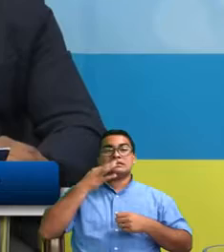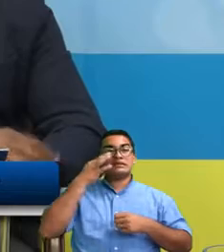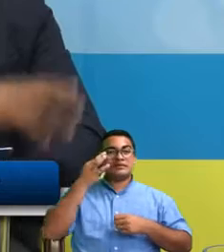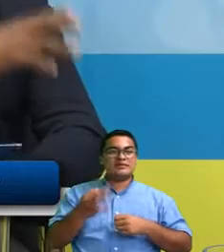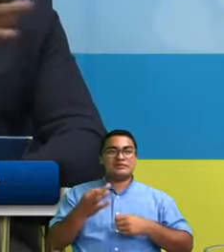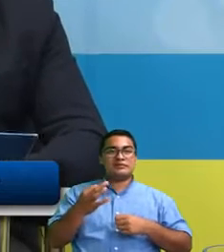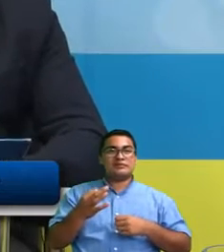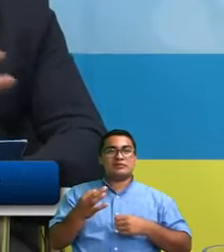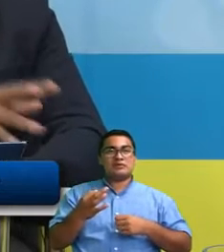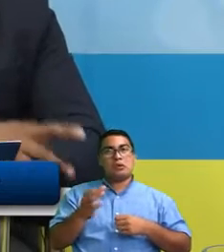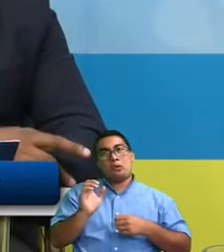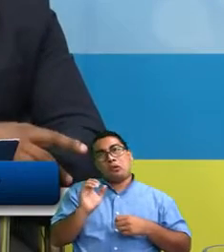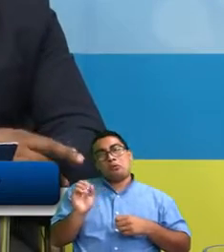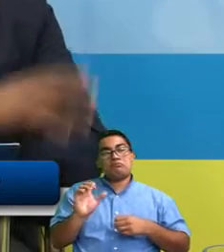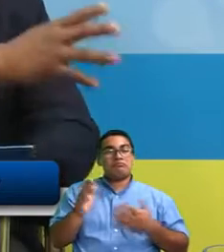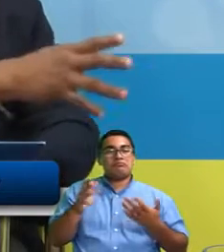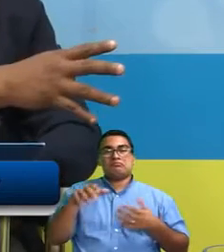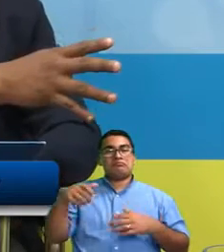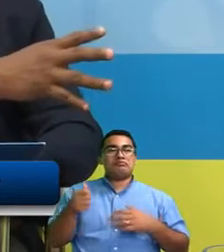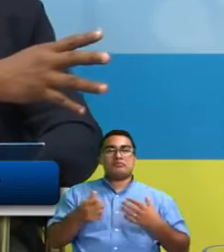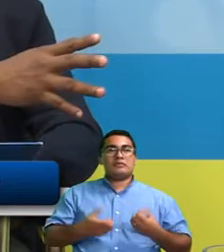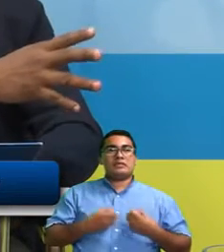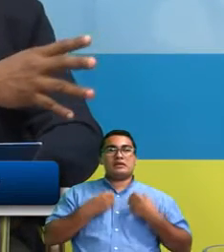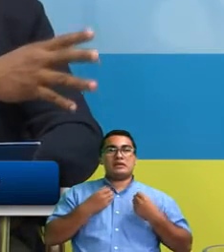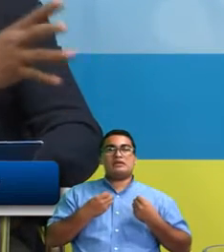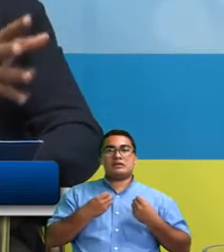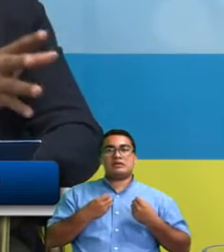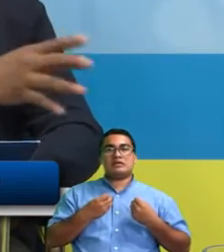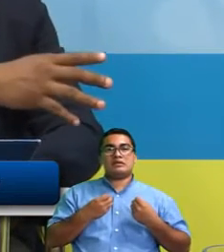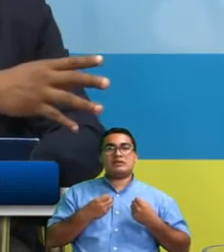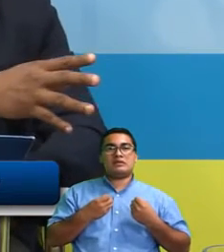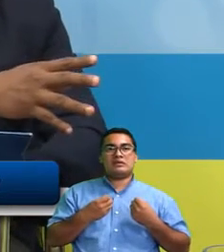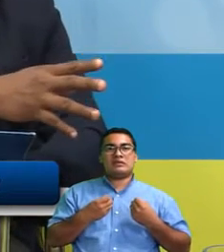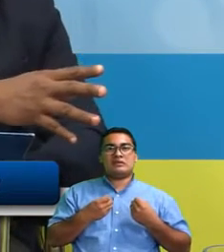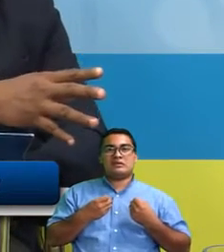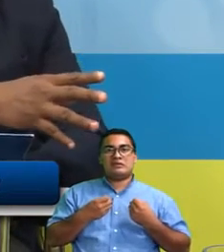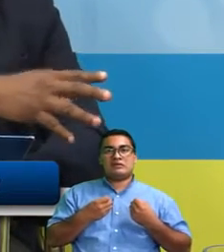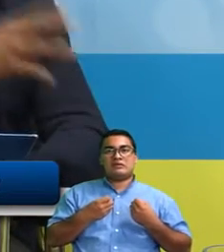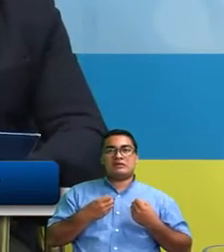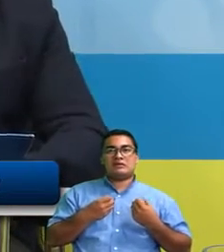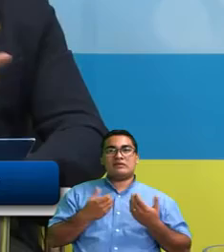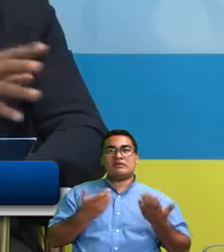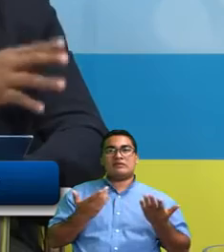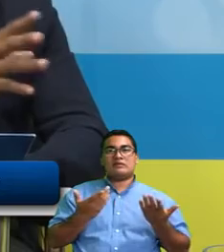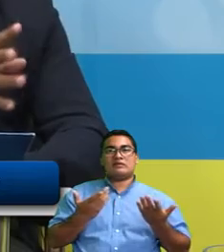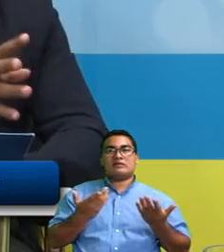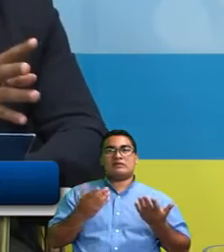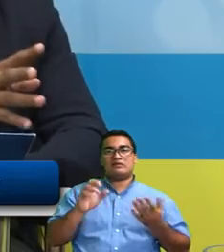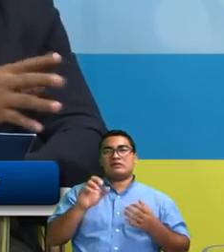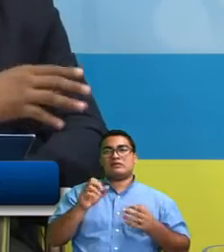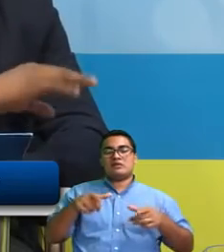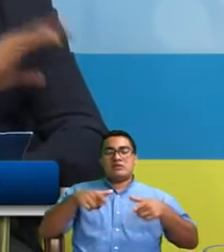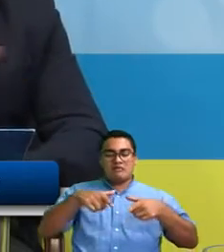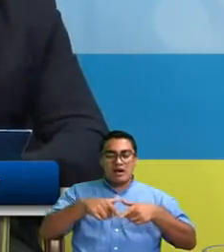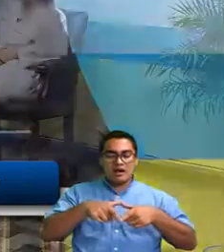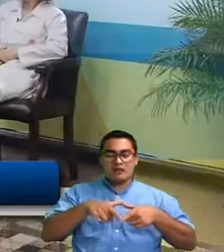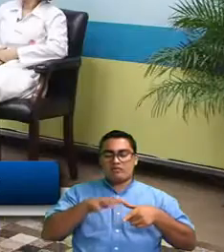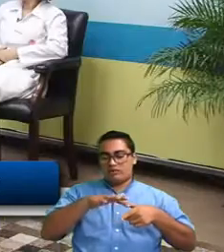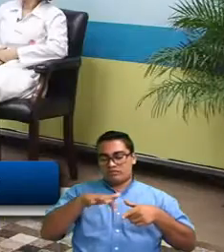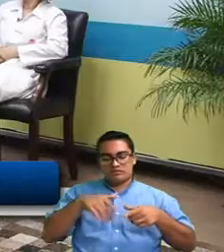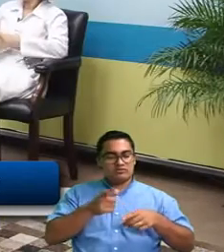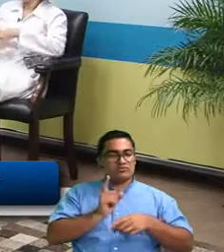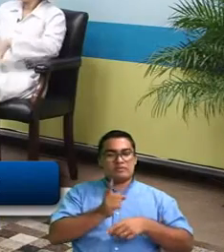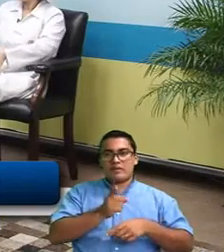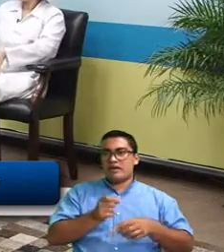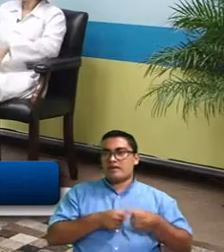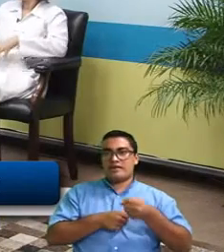cervicuterino o otro tipo de cáncer, porque la colposcopía sirve solo para el cervicuterino o sirve cervic, para vagina, vulva, pene,